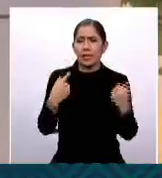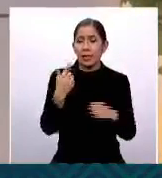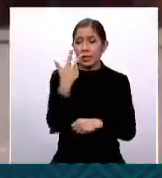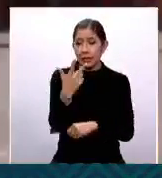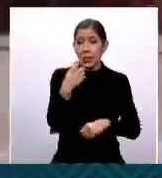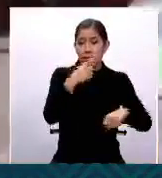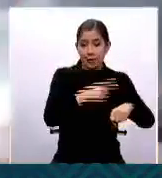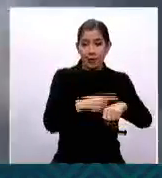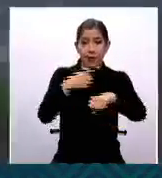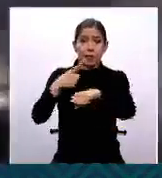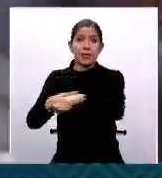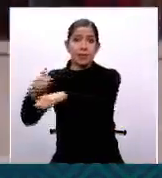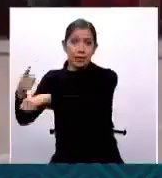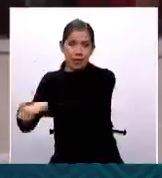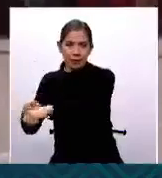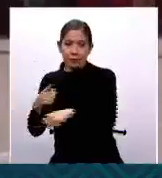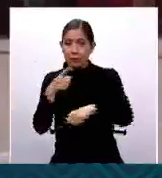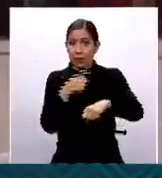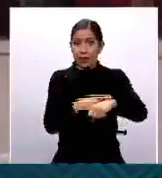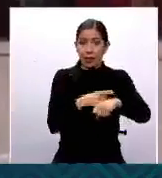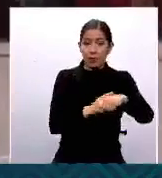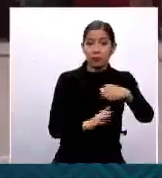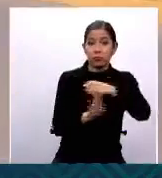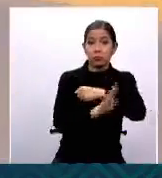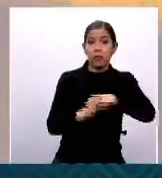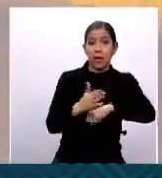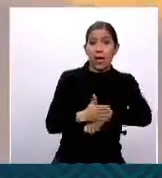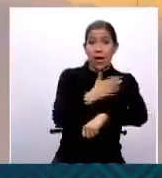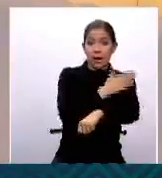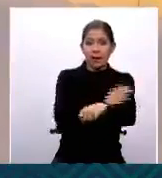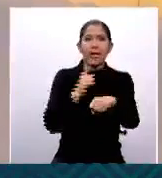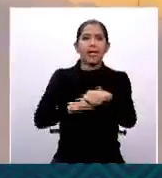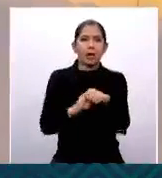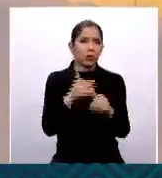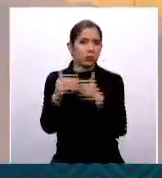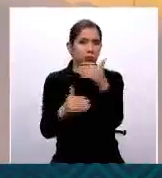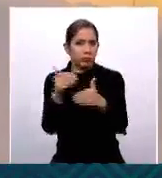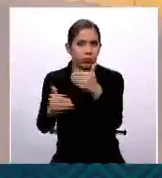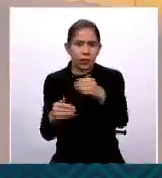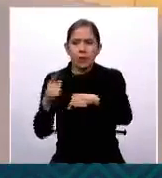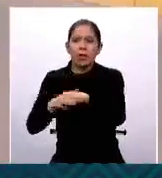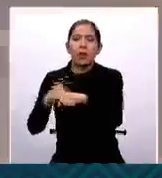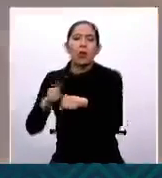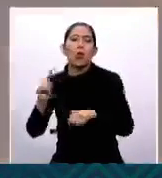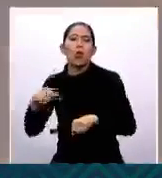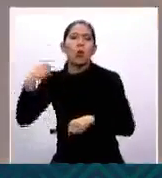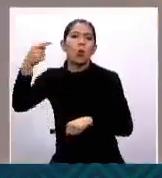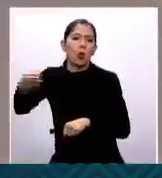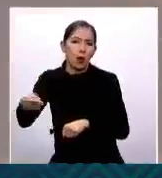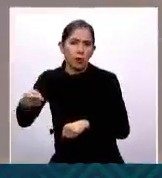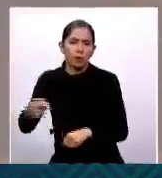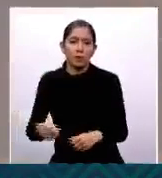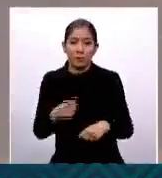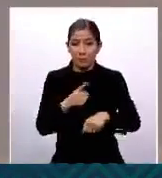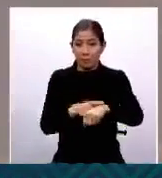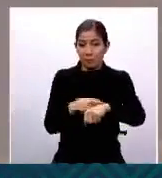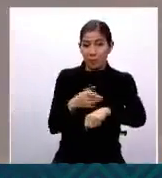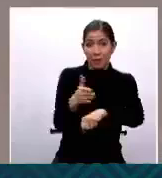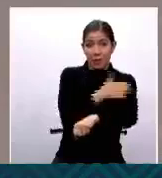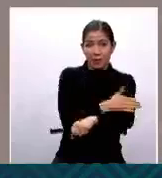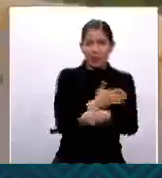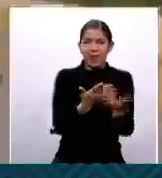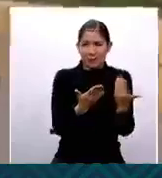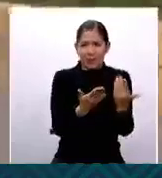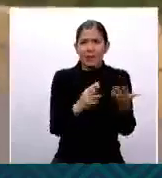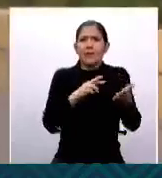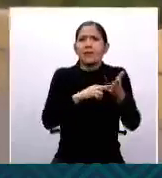preventiva, una fase operacional y una fase post-operacional. La primera fase, la fase preventiva,